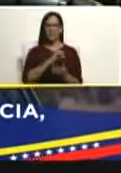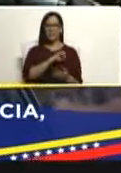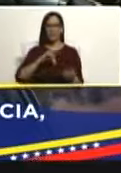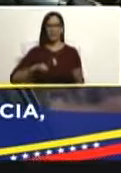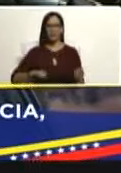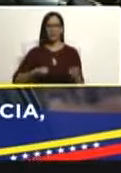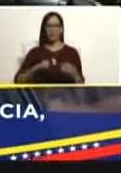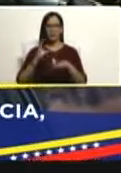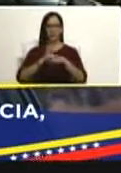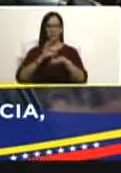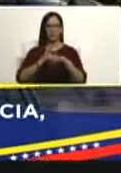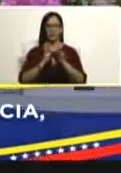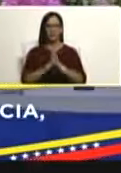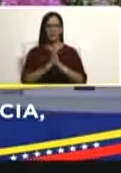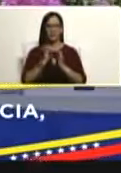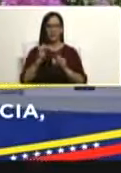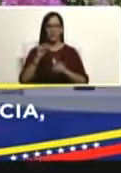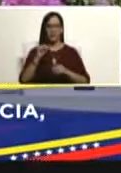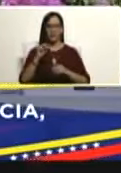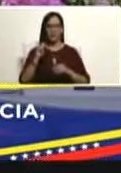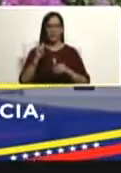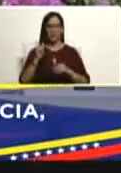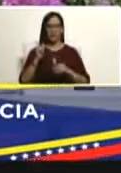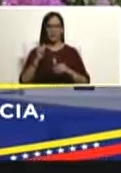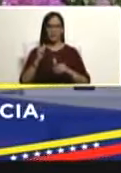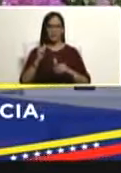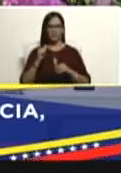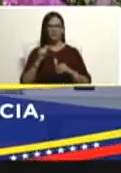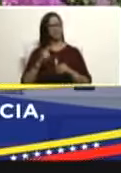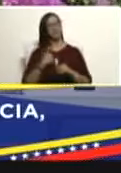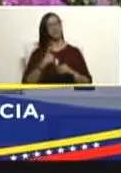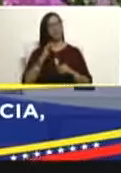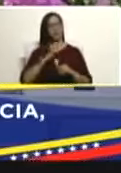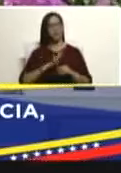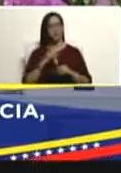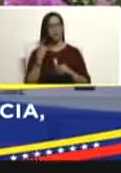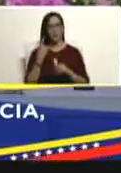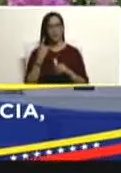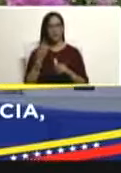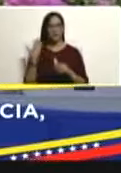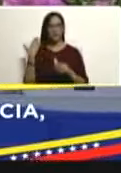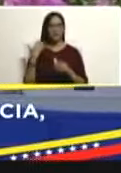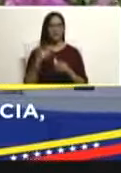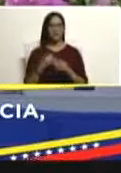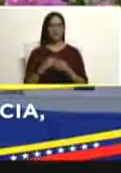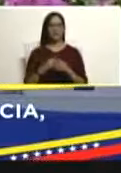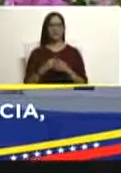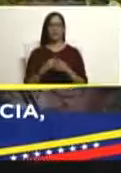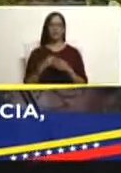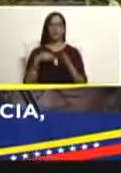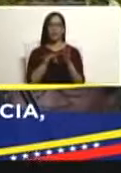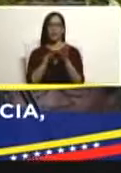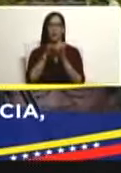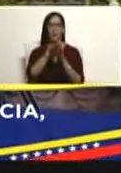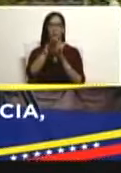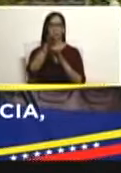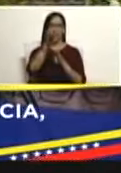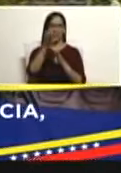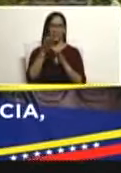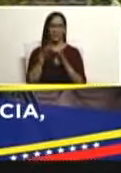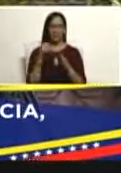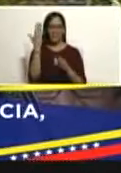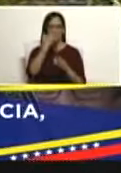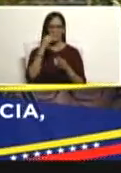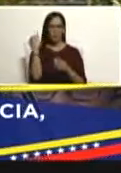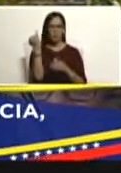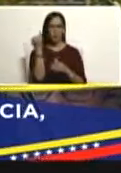la ciudad de Santa Ana. De Santa Ana. Yo estuve en Santa Ana una vez, en una colina que quedaba, una subida por allá, se parece al